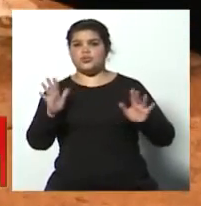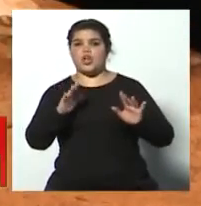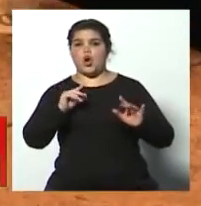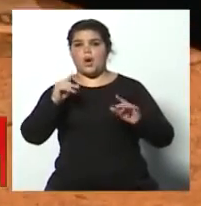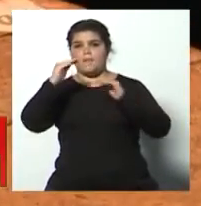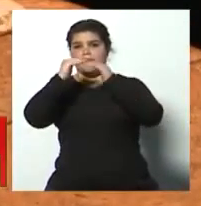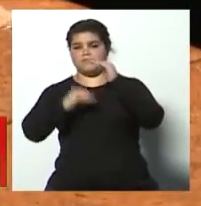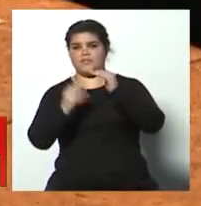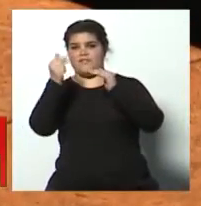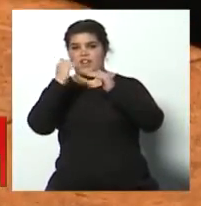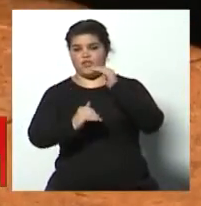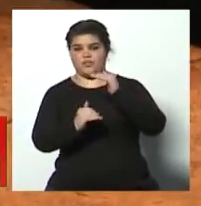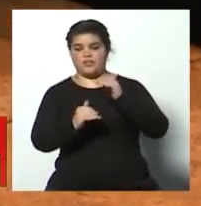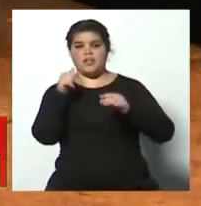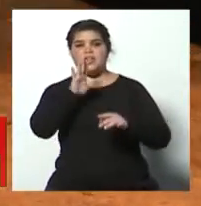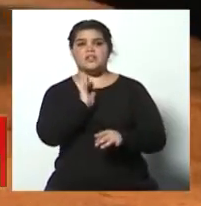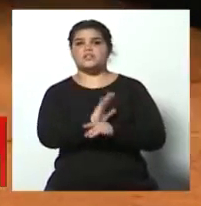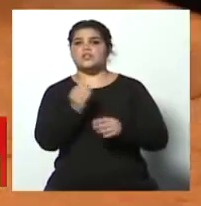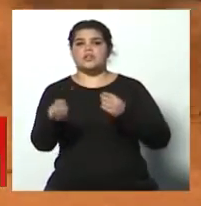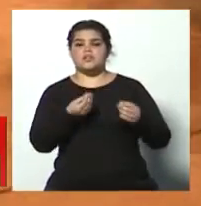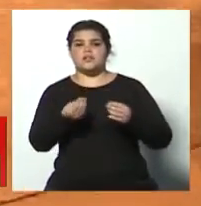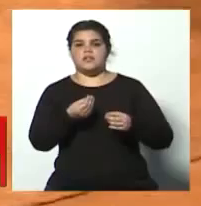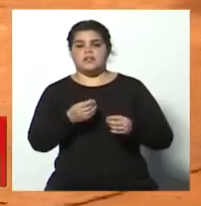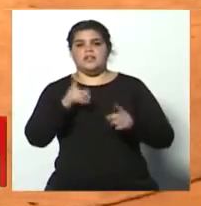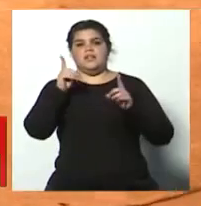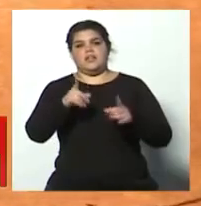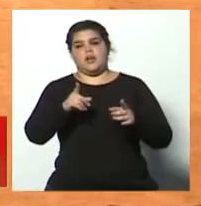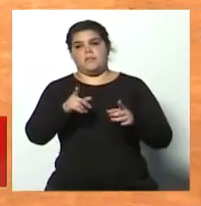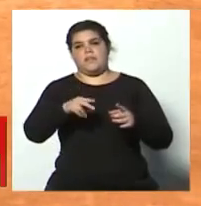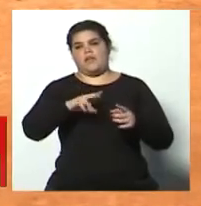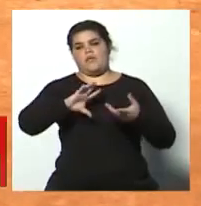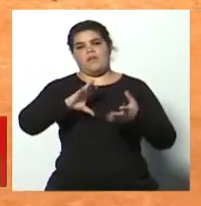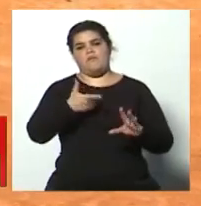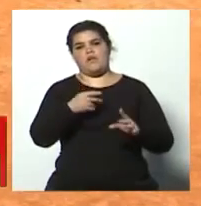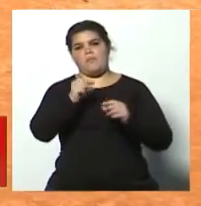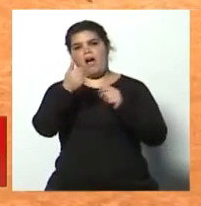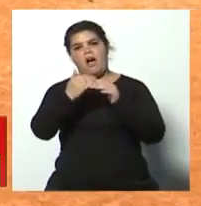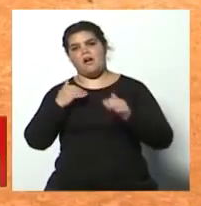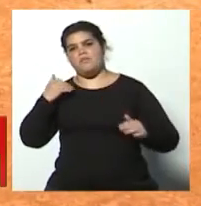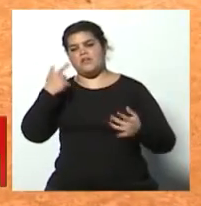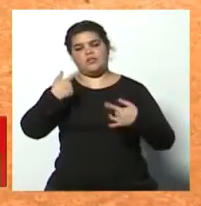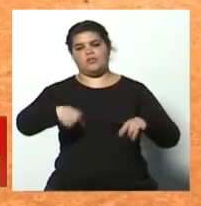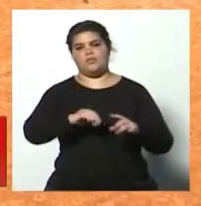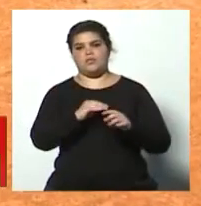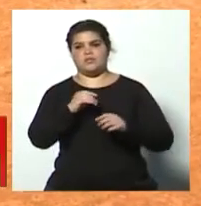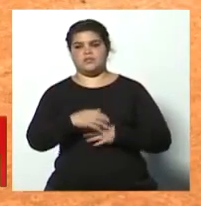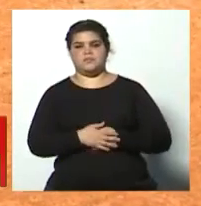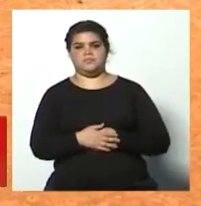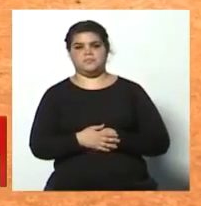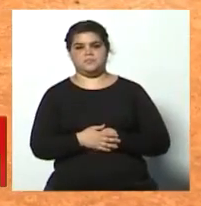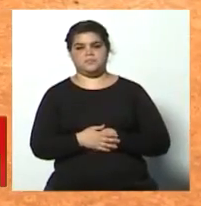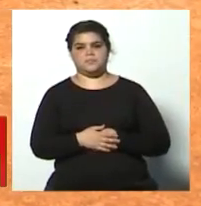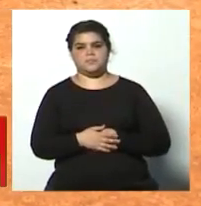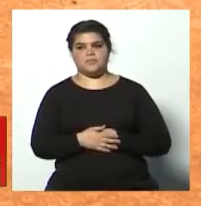sobre todo, es que eso seguramente vendrá de la mano con un tarifazo. ¿Sí? Seguramente con un tarifazo, lo